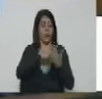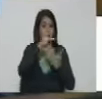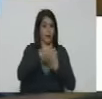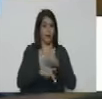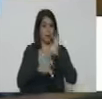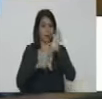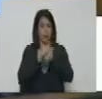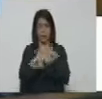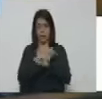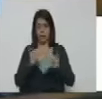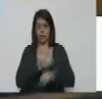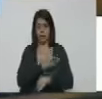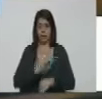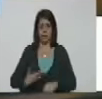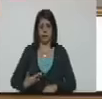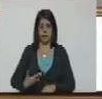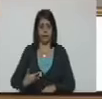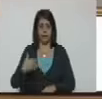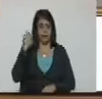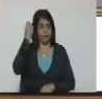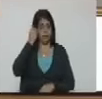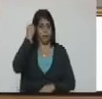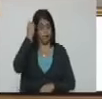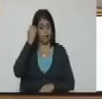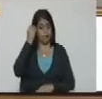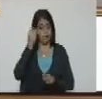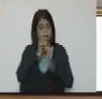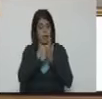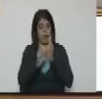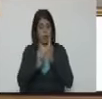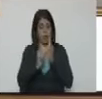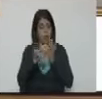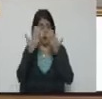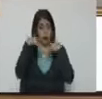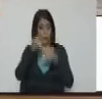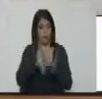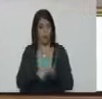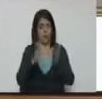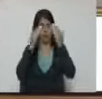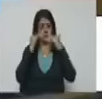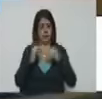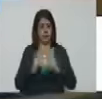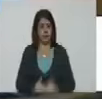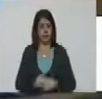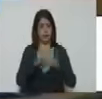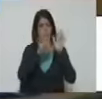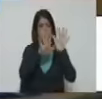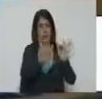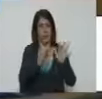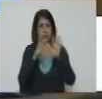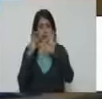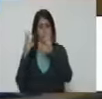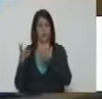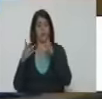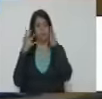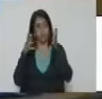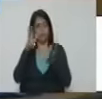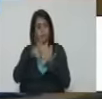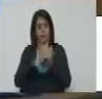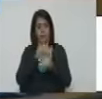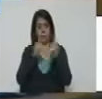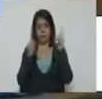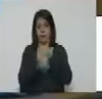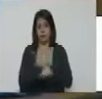de la patria. Es todo, ciudadano presidente. En consideración el artículo. Aprobado. Siguiente. Décimo octavo. Se sugiere aprobar